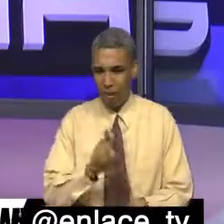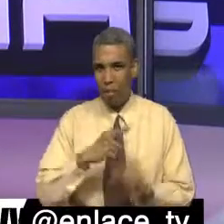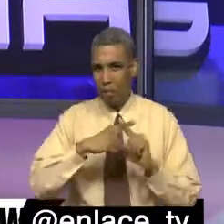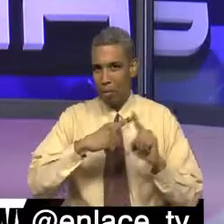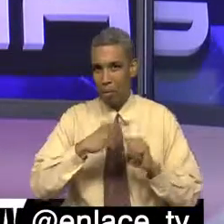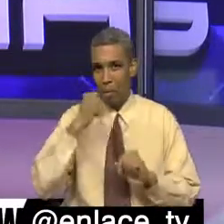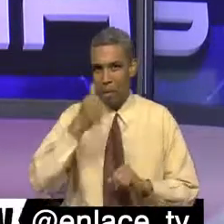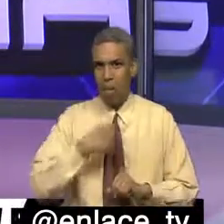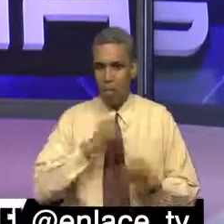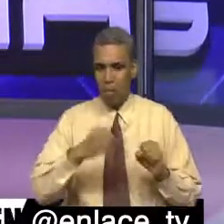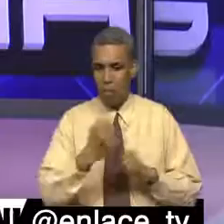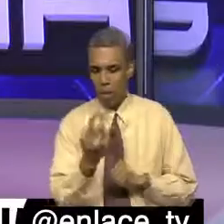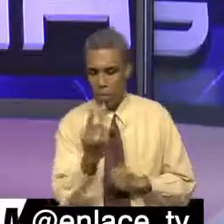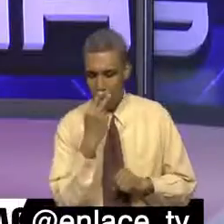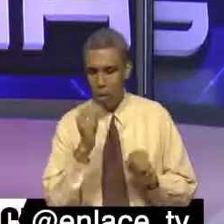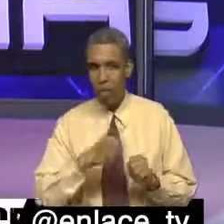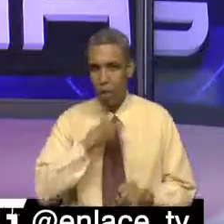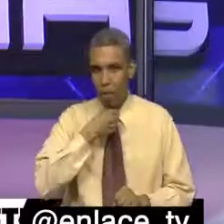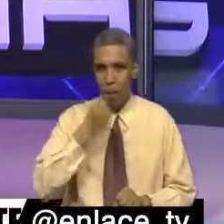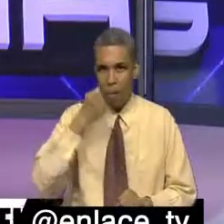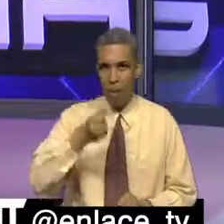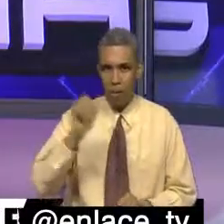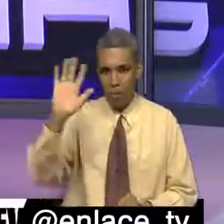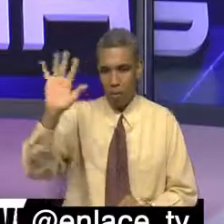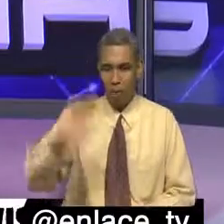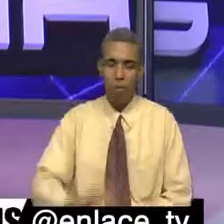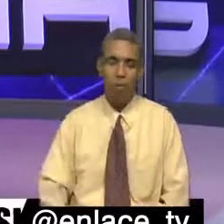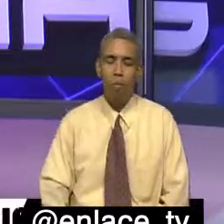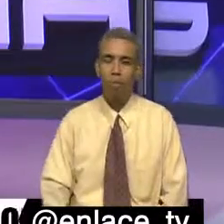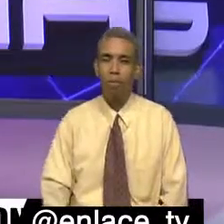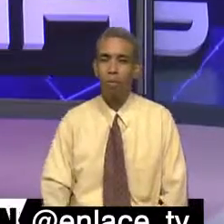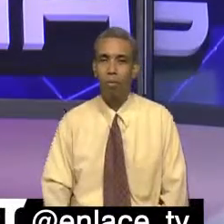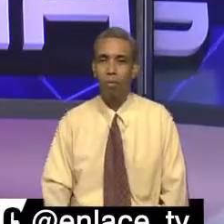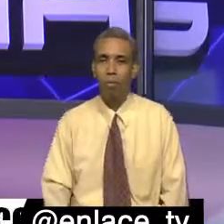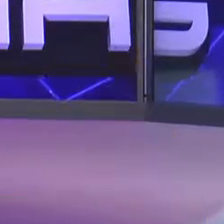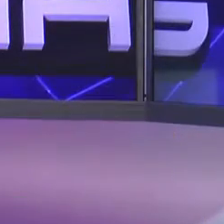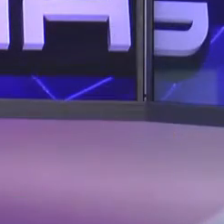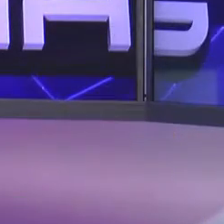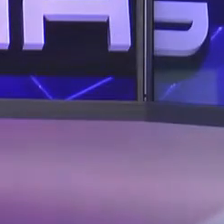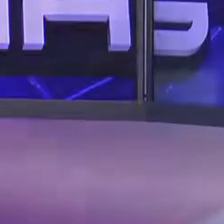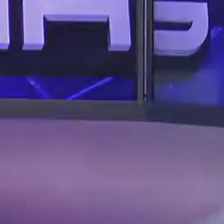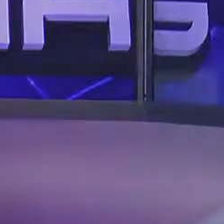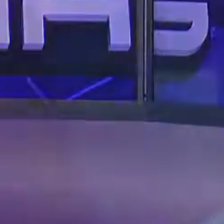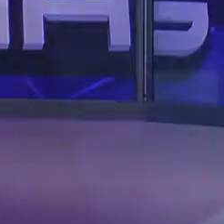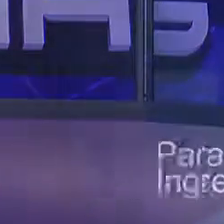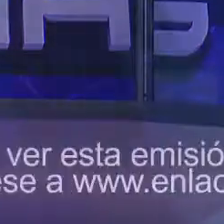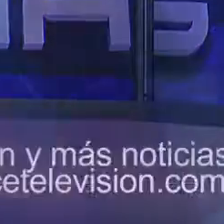en Enlace Noticias, fin de semana. Que tengan feliz noche.